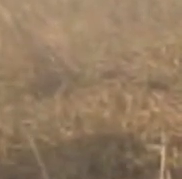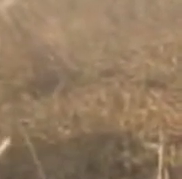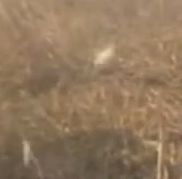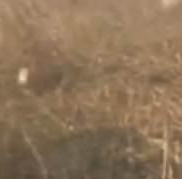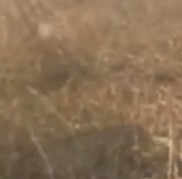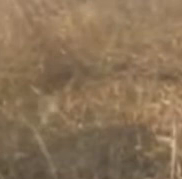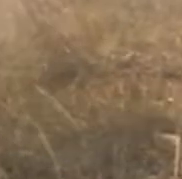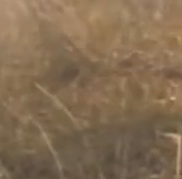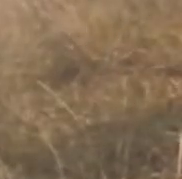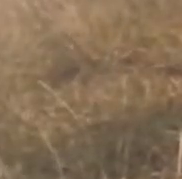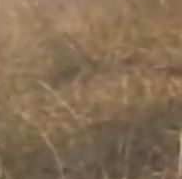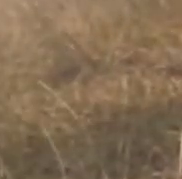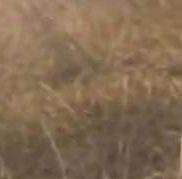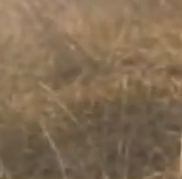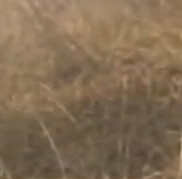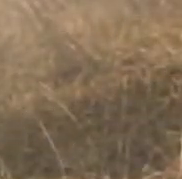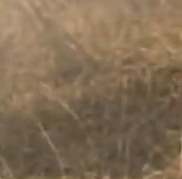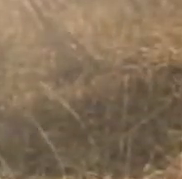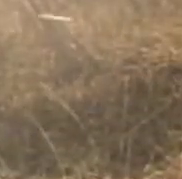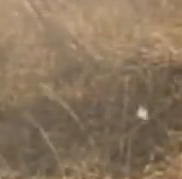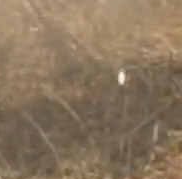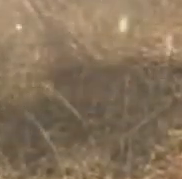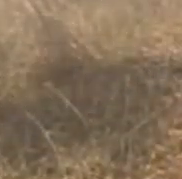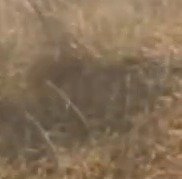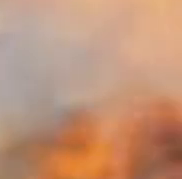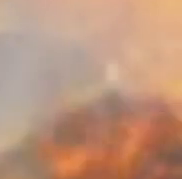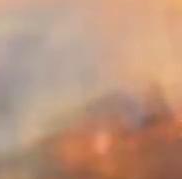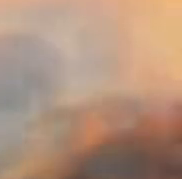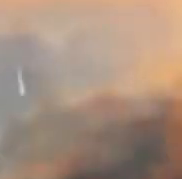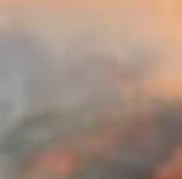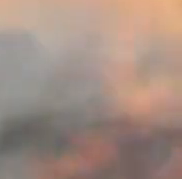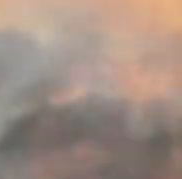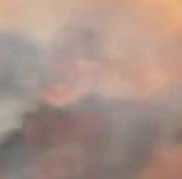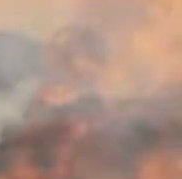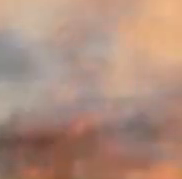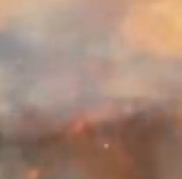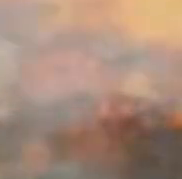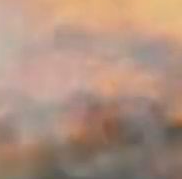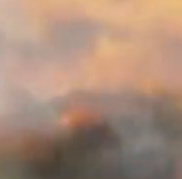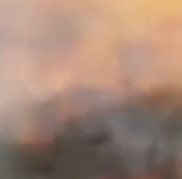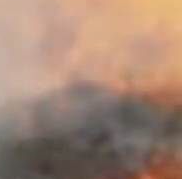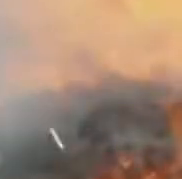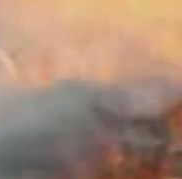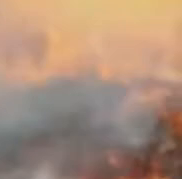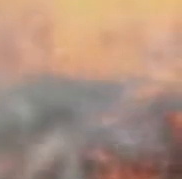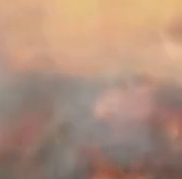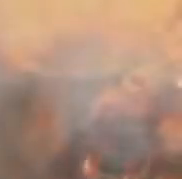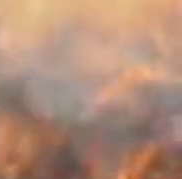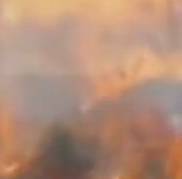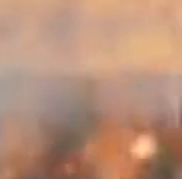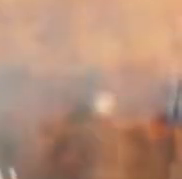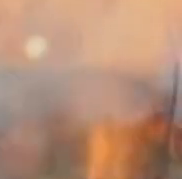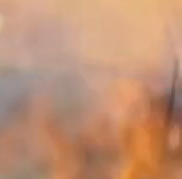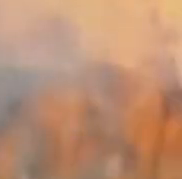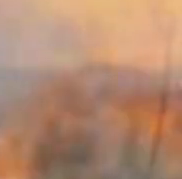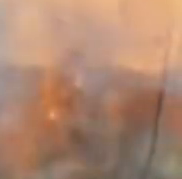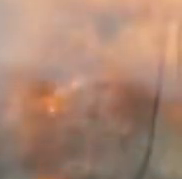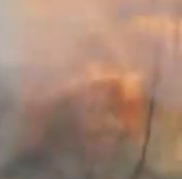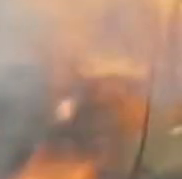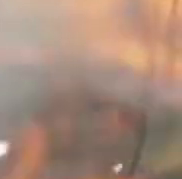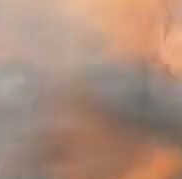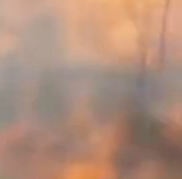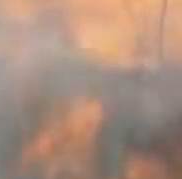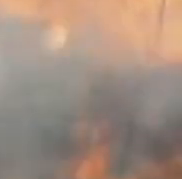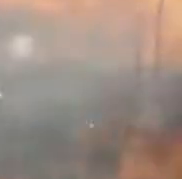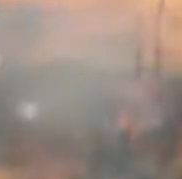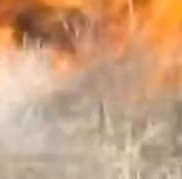más fácil que combatirlo. Está en nuestras manos. En bosques y selvas, no arrojes colillas de cigarro en basura. El